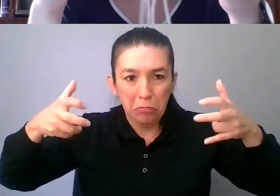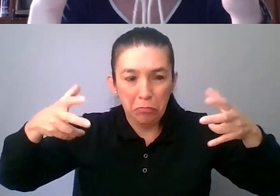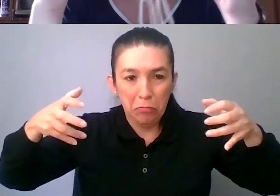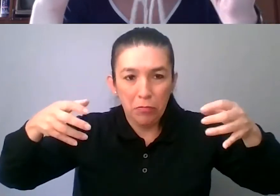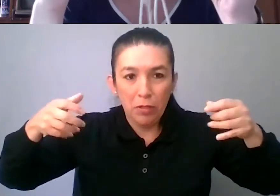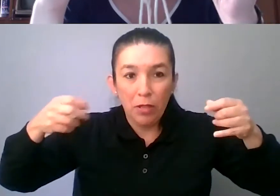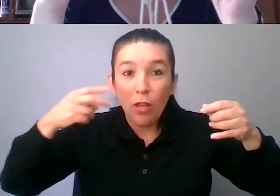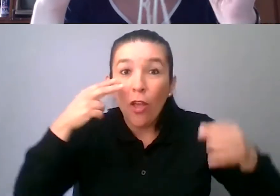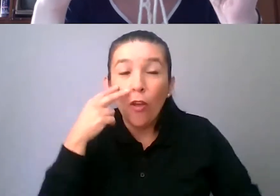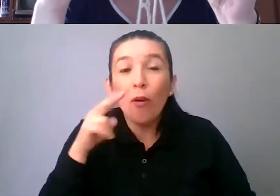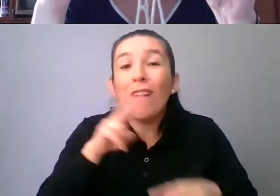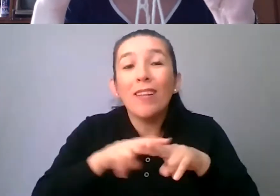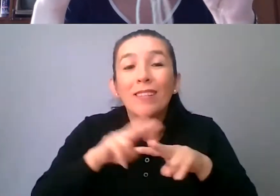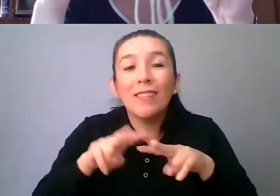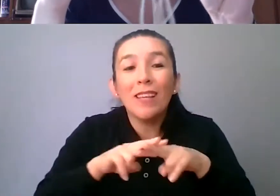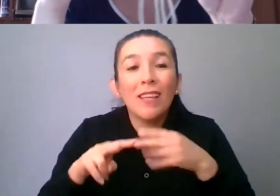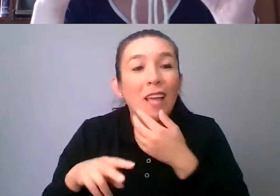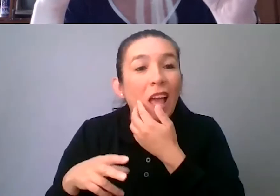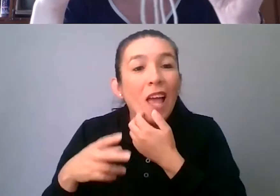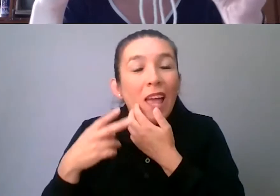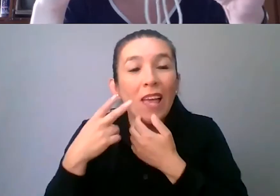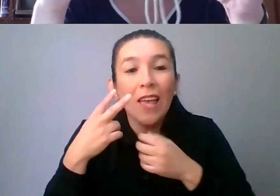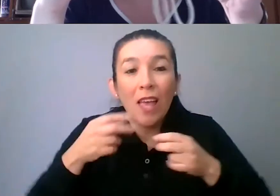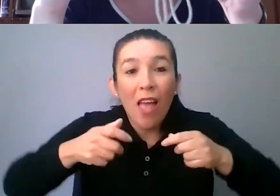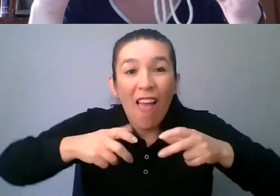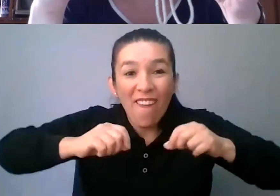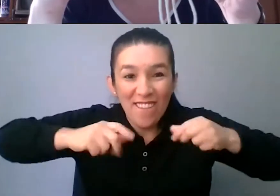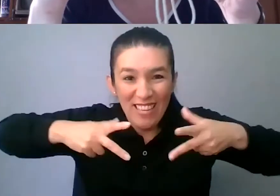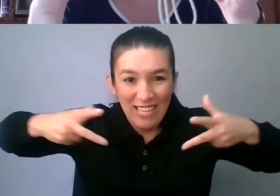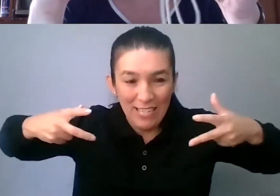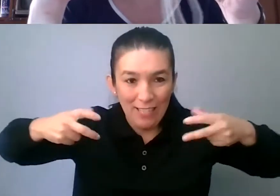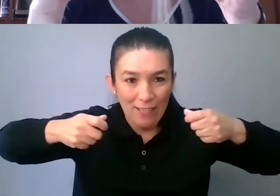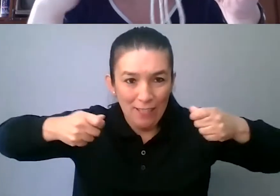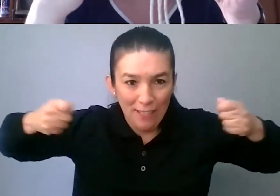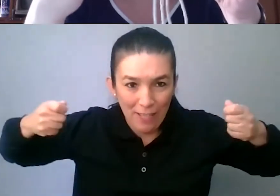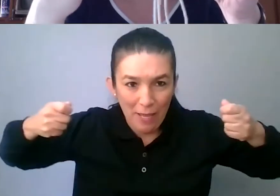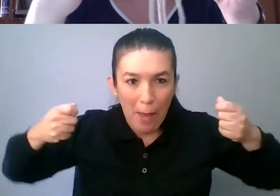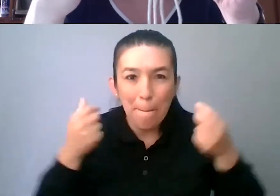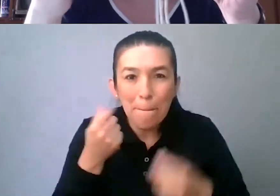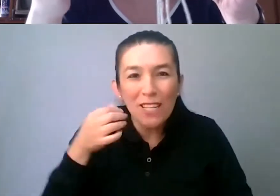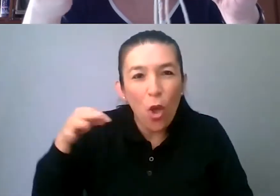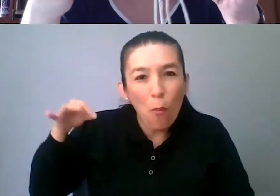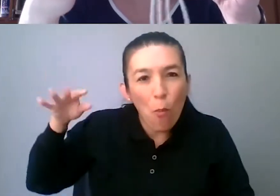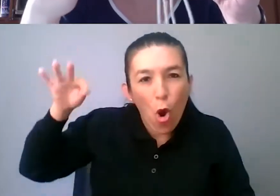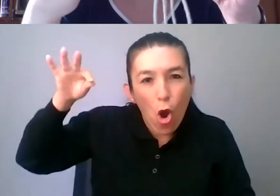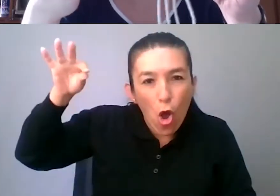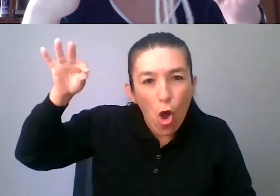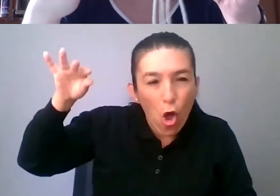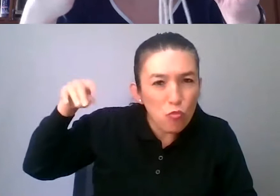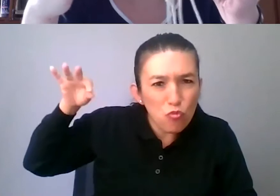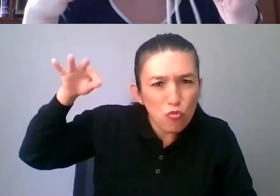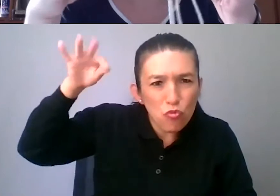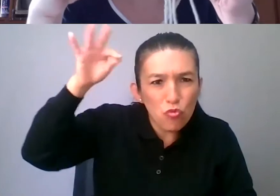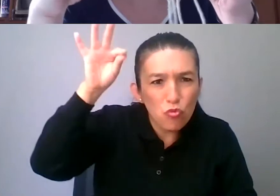pero lo que voy a hacer es abrirlas de tal manera que queden como un mosquito. Como ustedes